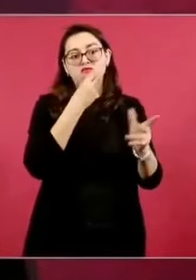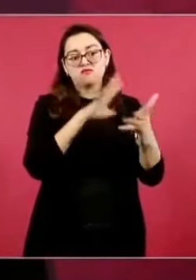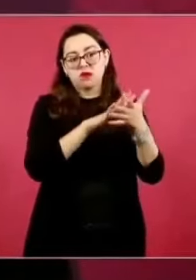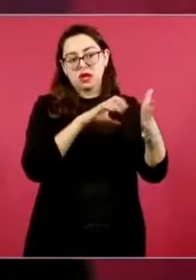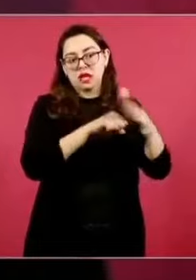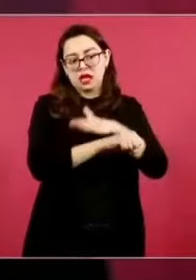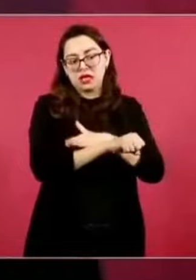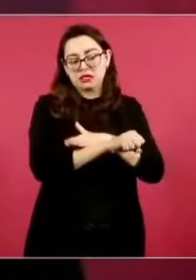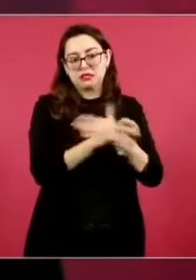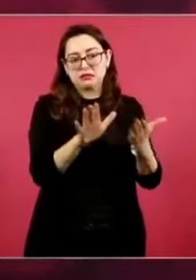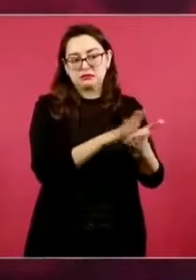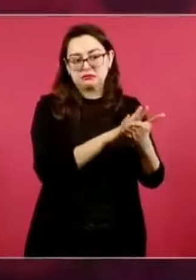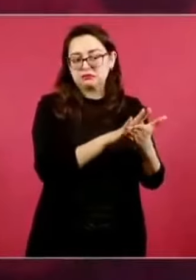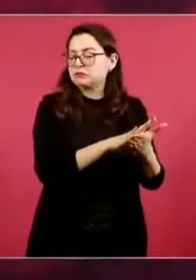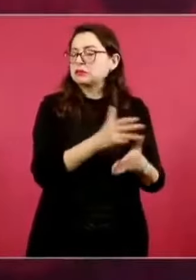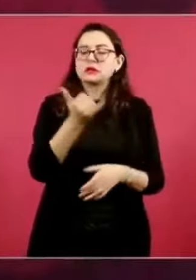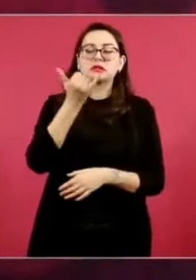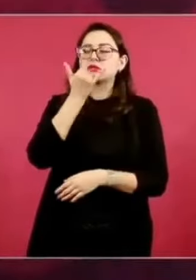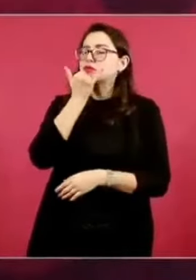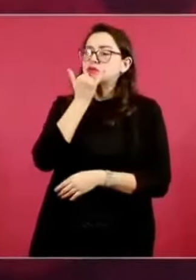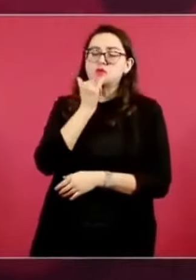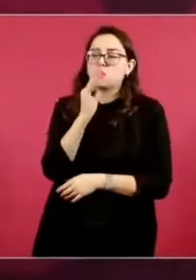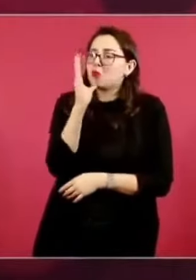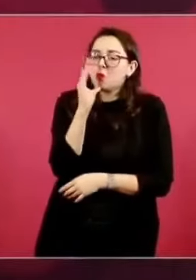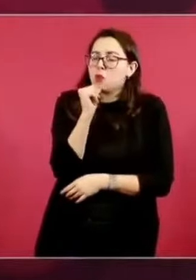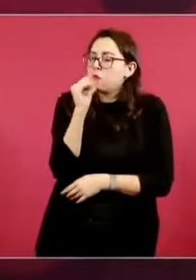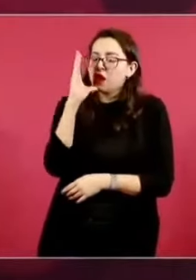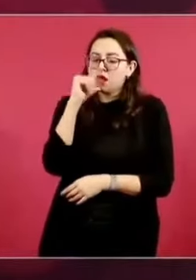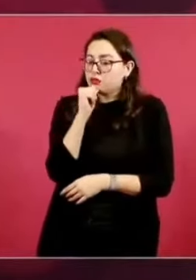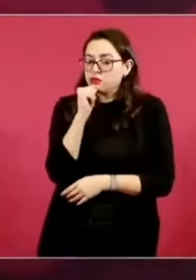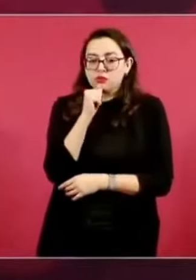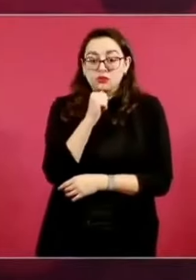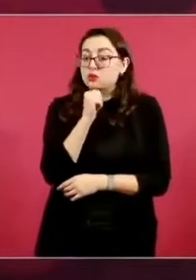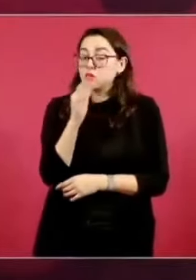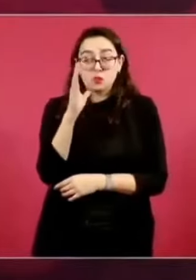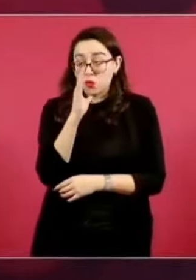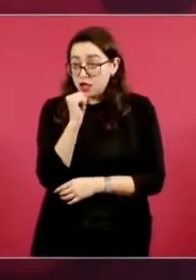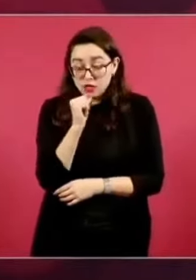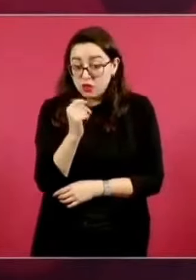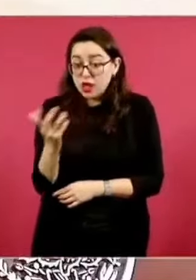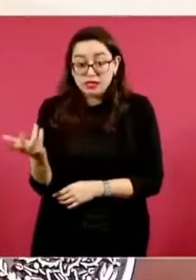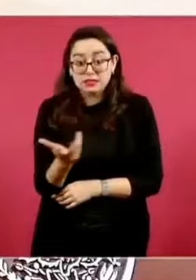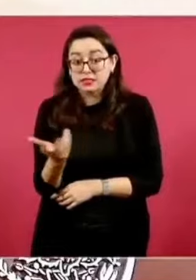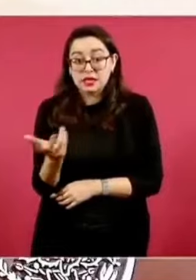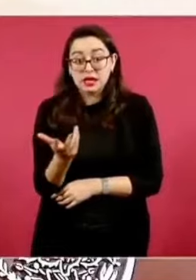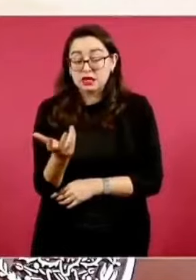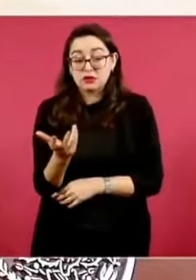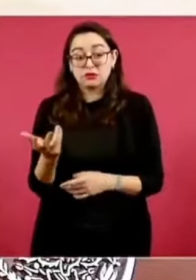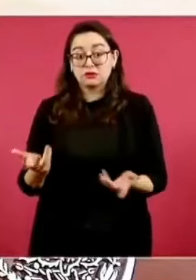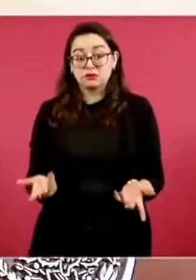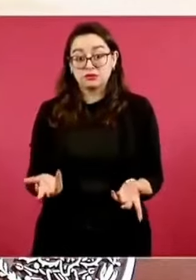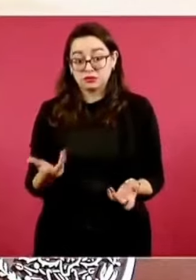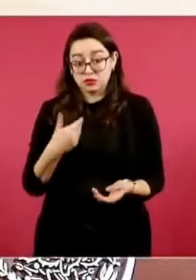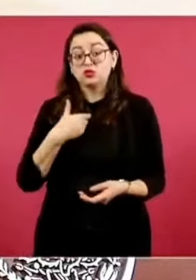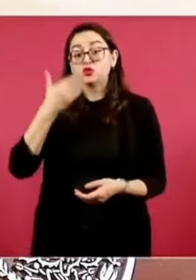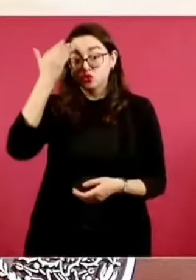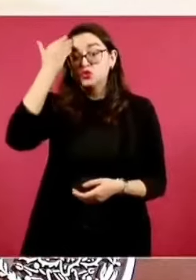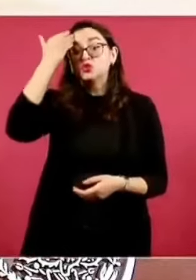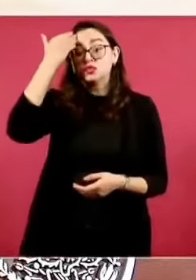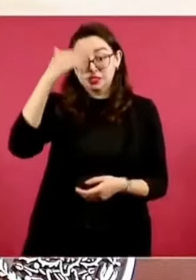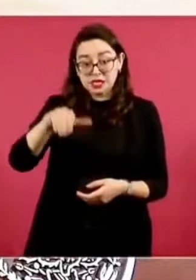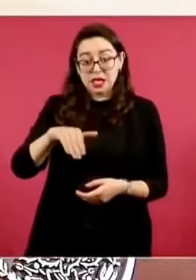Pero sé que él ya no quiere ni